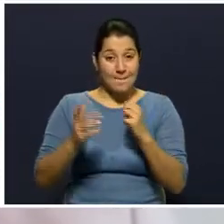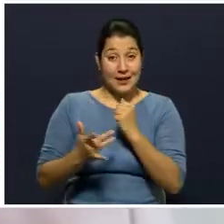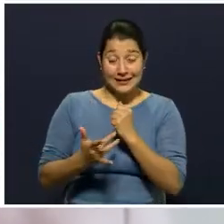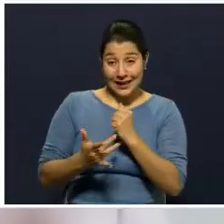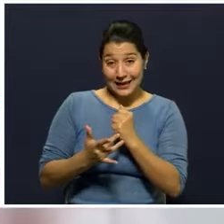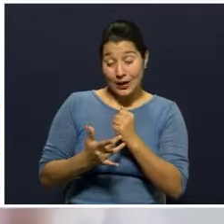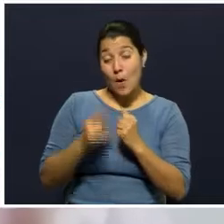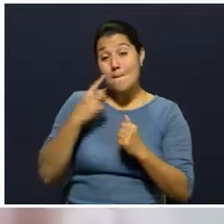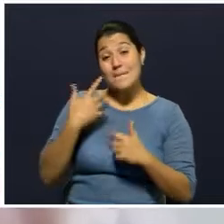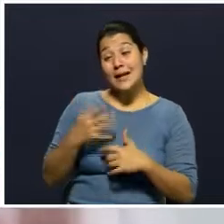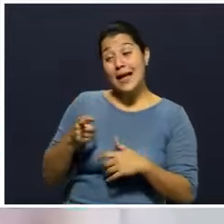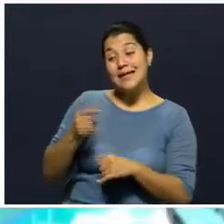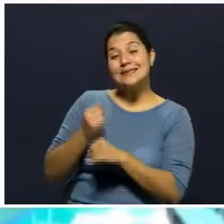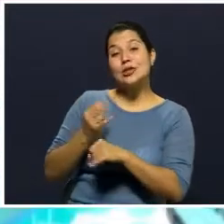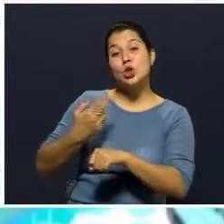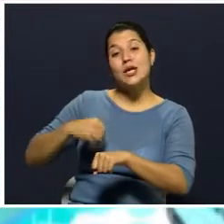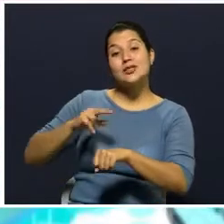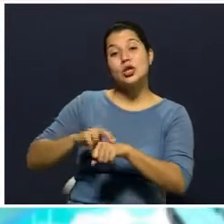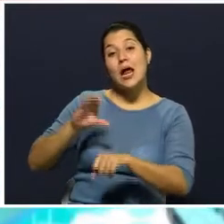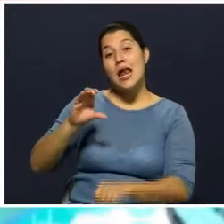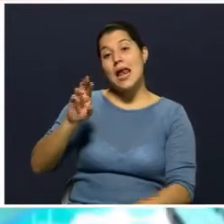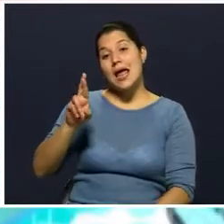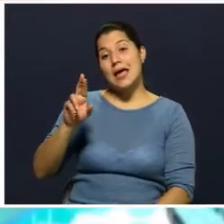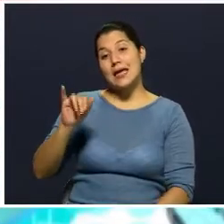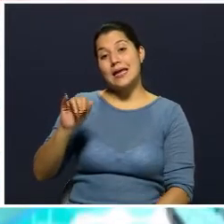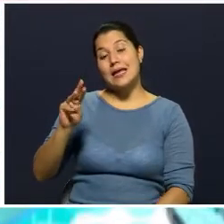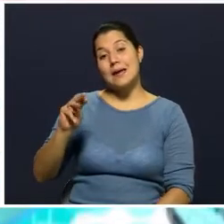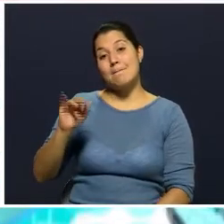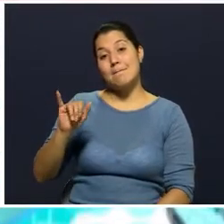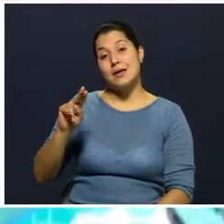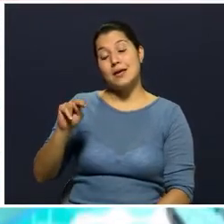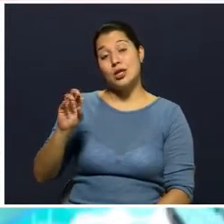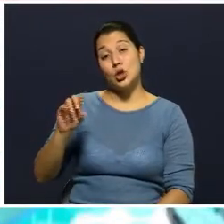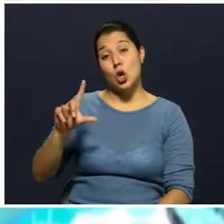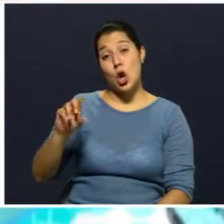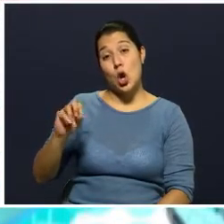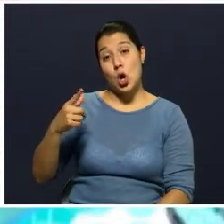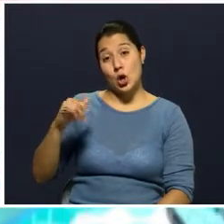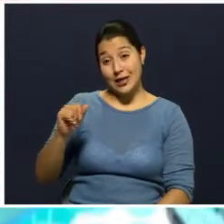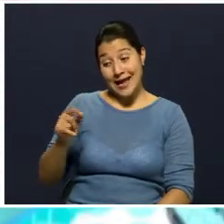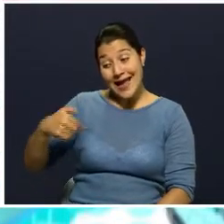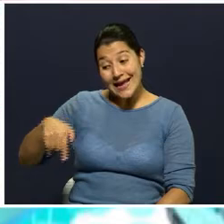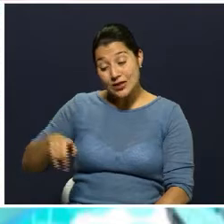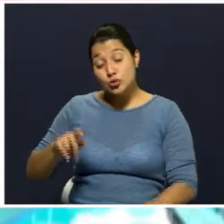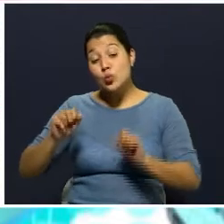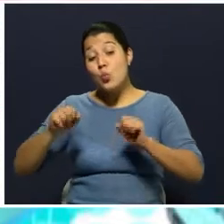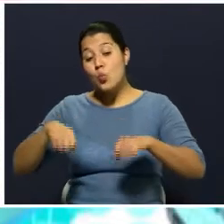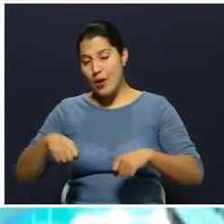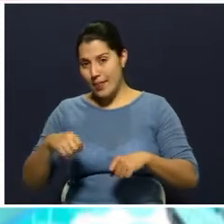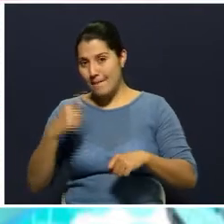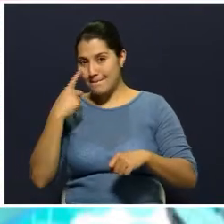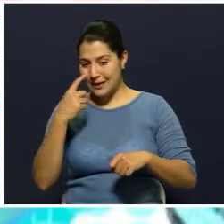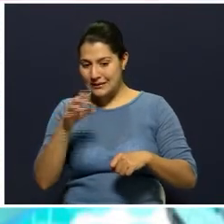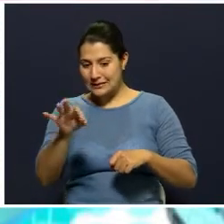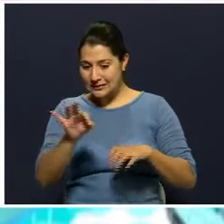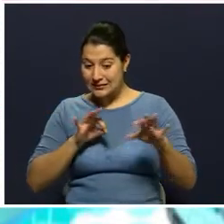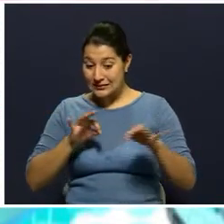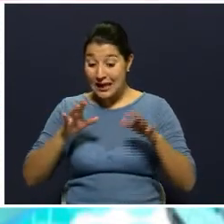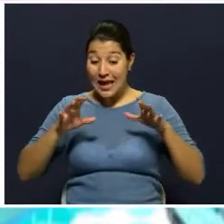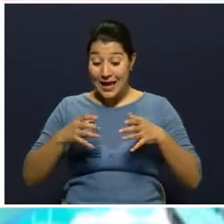Nacional de Criminología determinar que estas personas que van a pasar al semi-institucional pueden estar ahí porque tienen las condiciones y